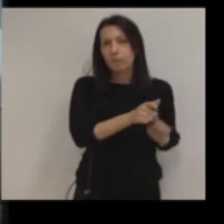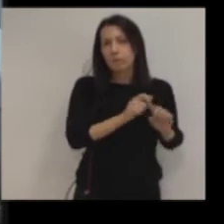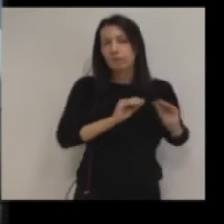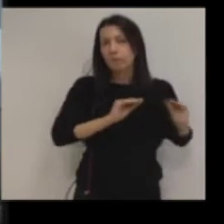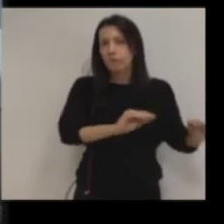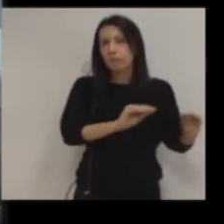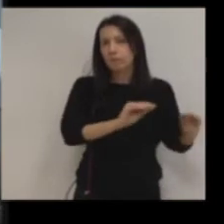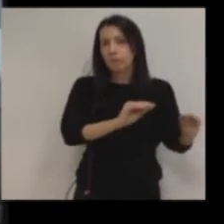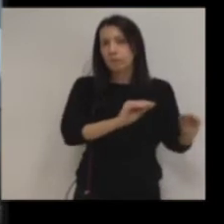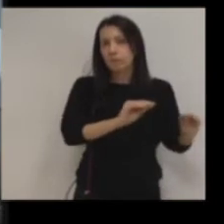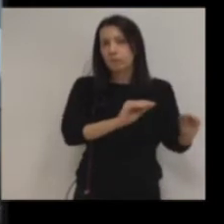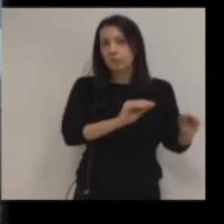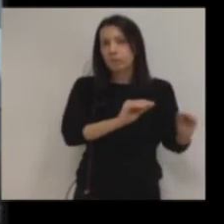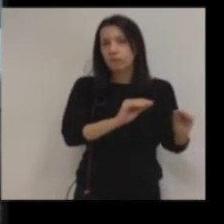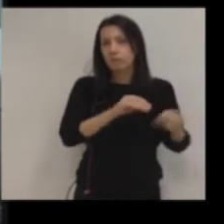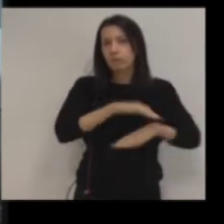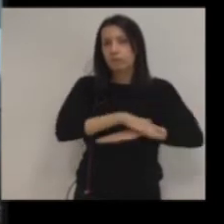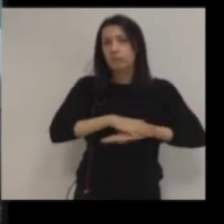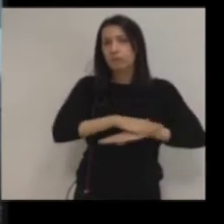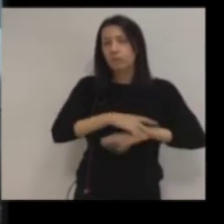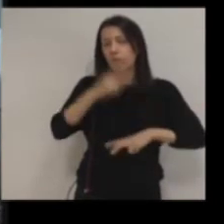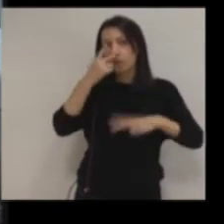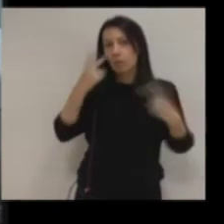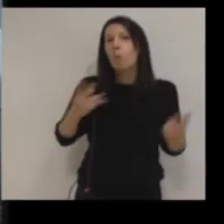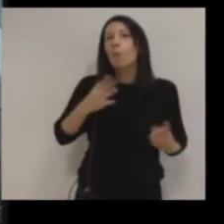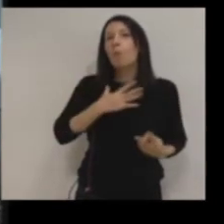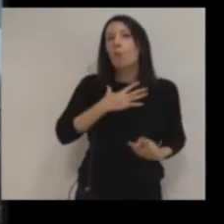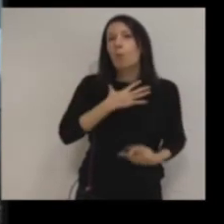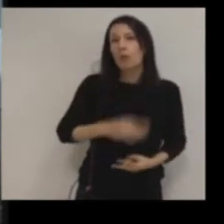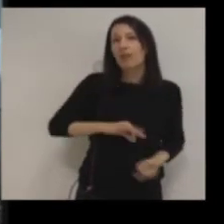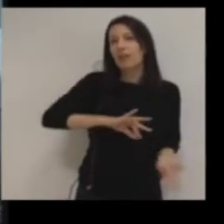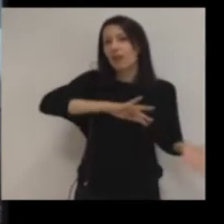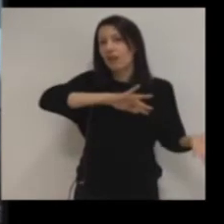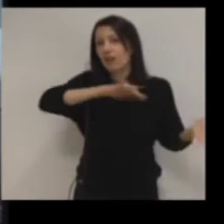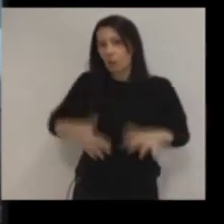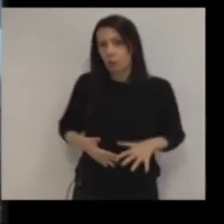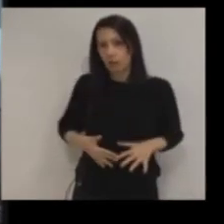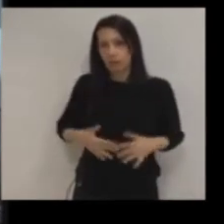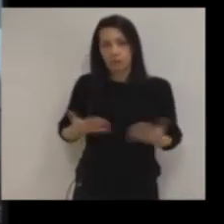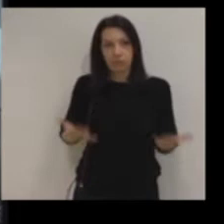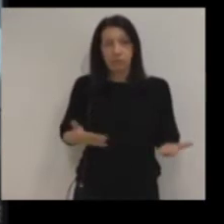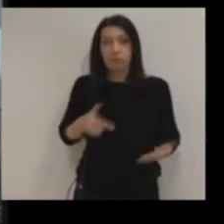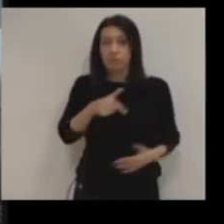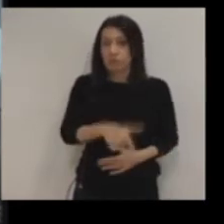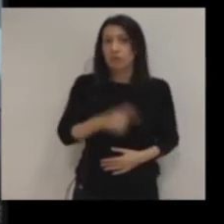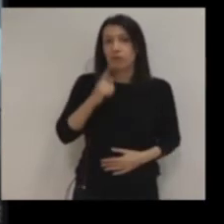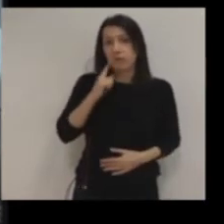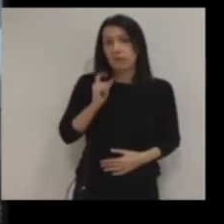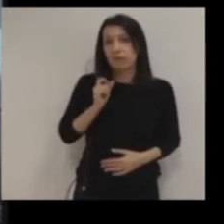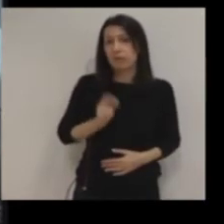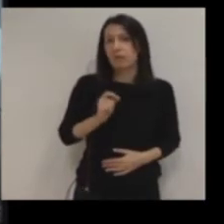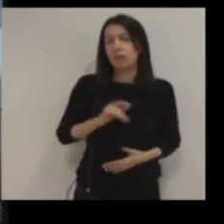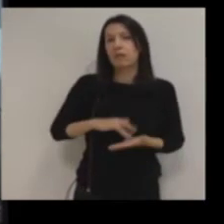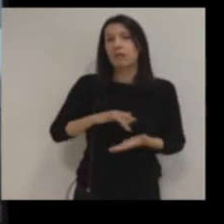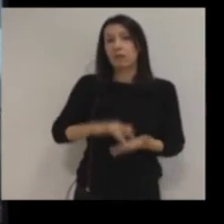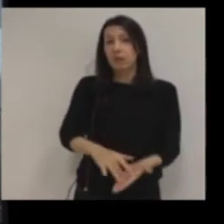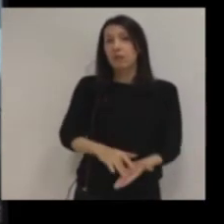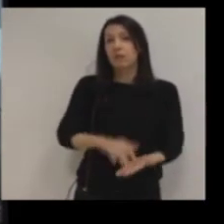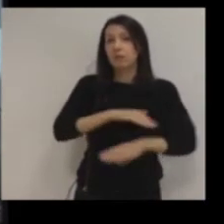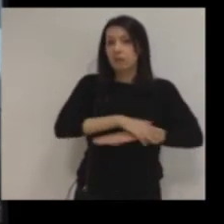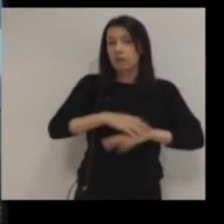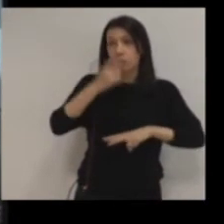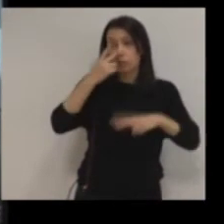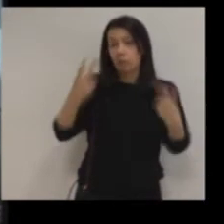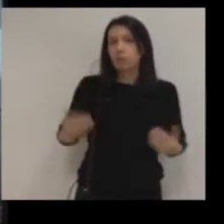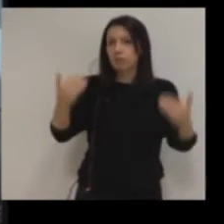que la administración puede ejecutar. Y básicamente eso es lo que ocurre, que la administración ejecuta. Y es